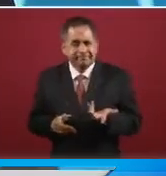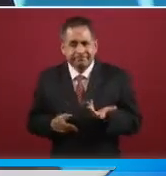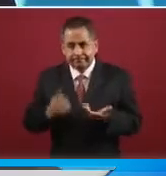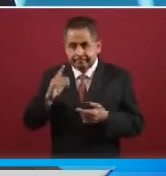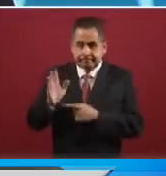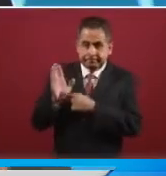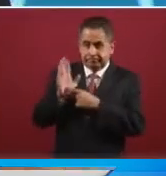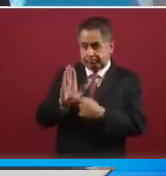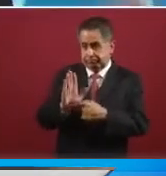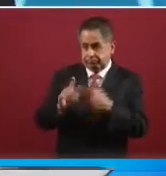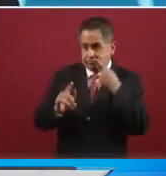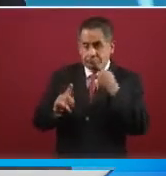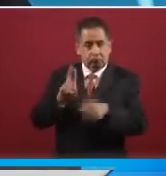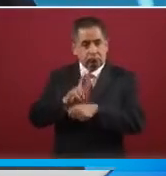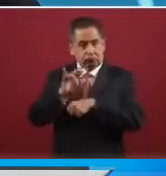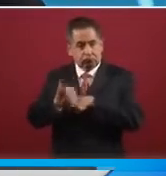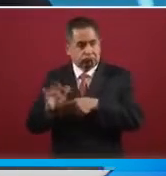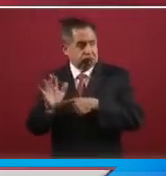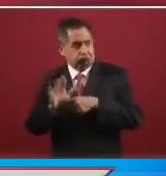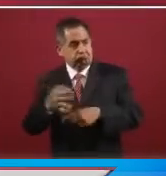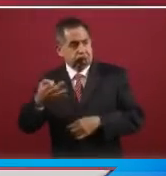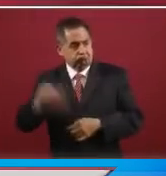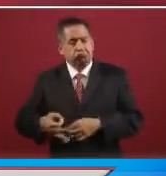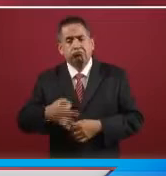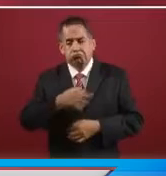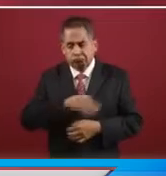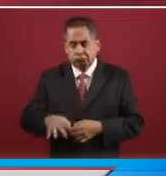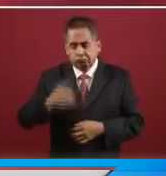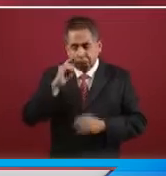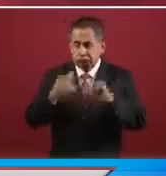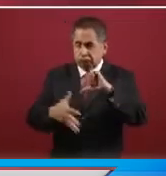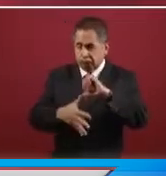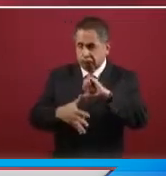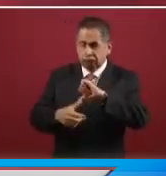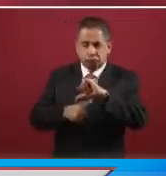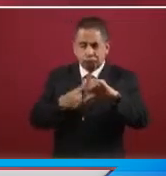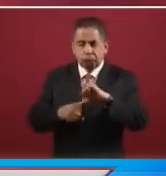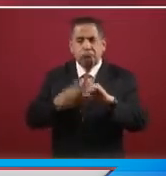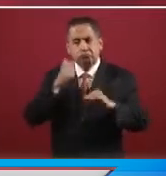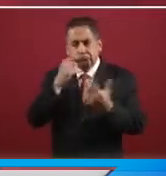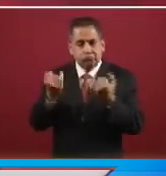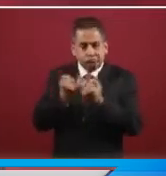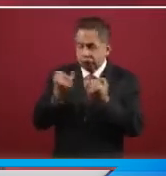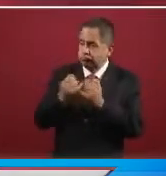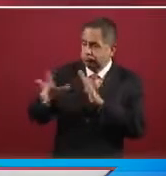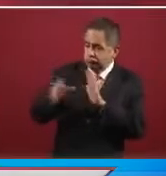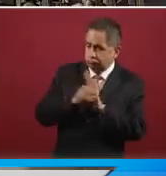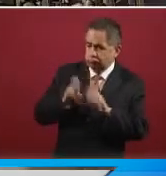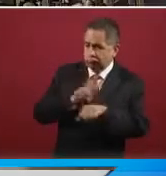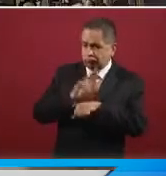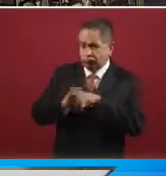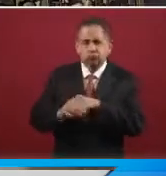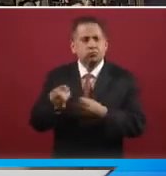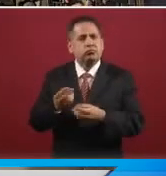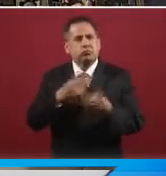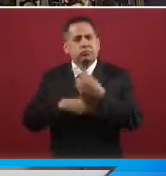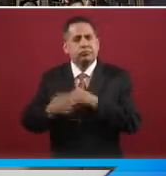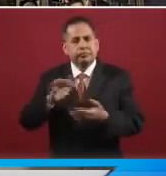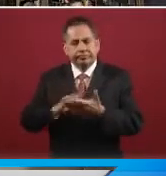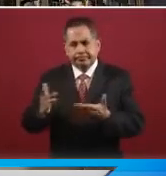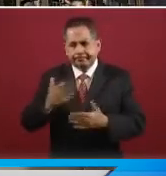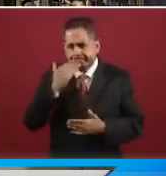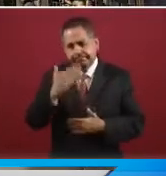régimen corrupto de injusticias y privilegios. La acumulación de capital es origen de la aprobación de la plusvalía de los trabajadores que da origen